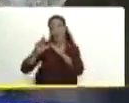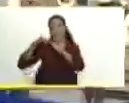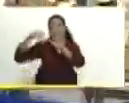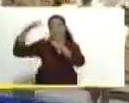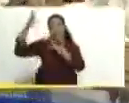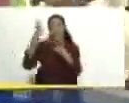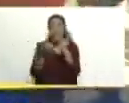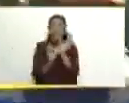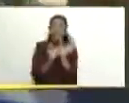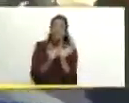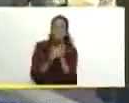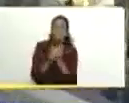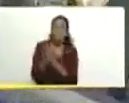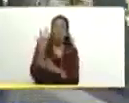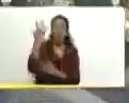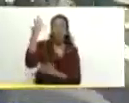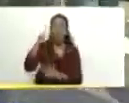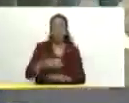Un deseo o un